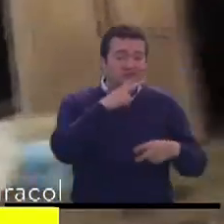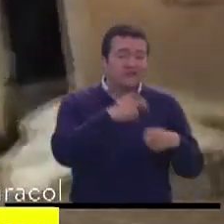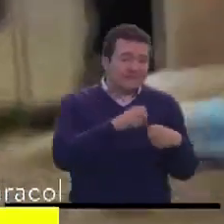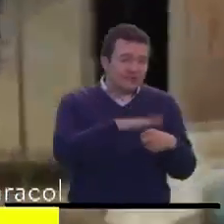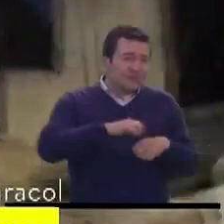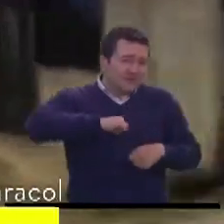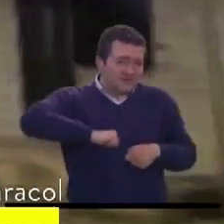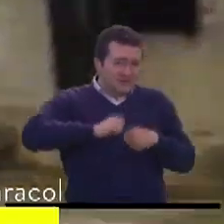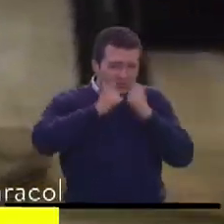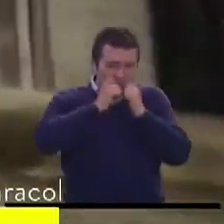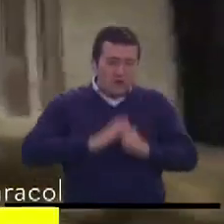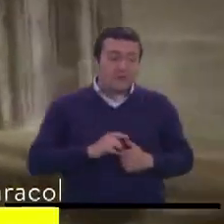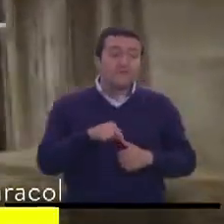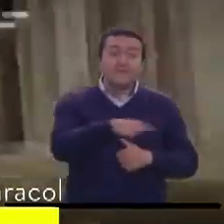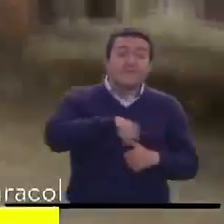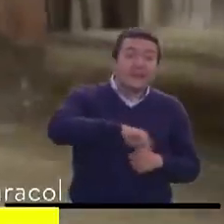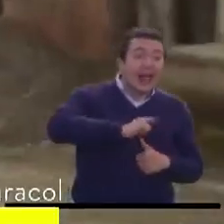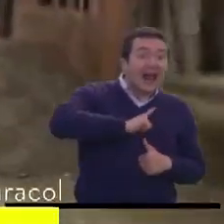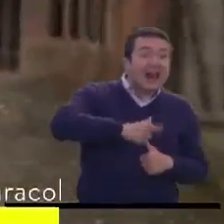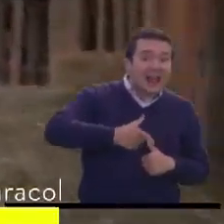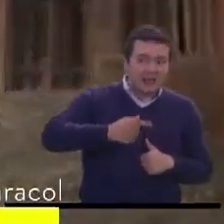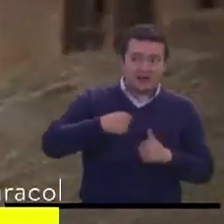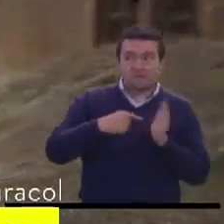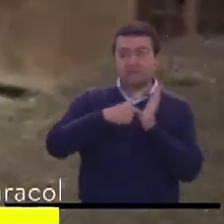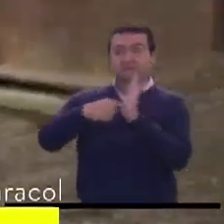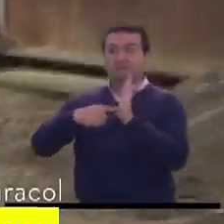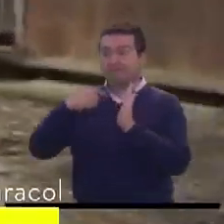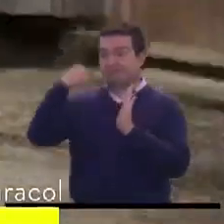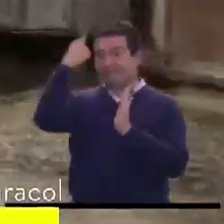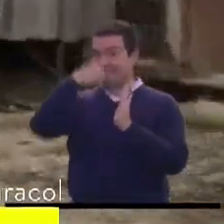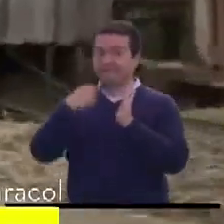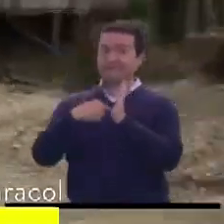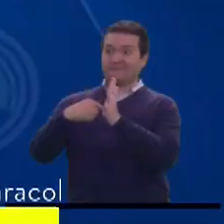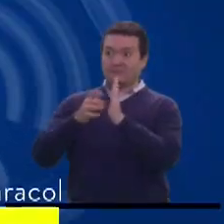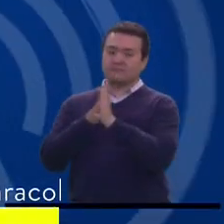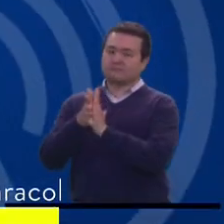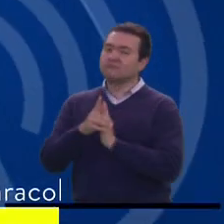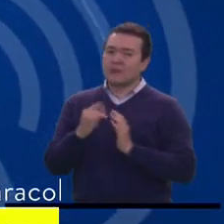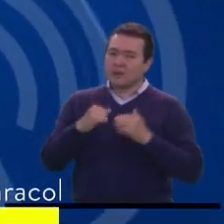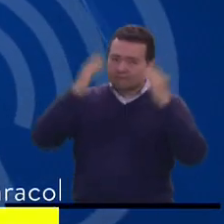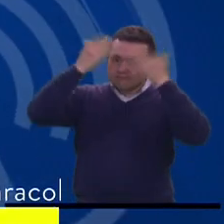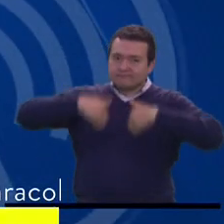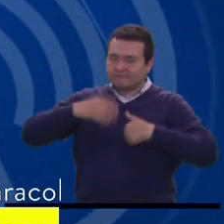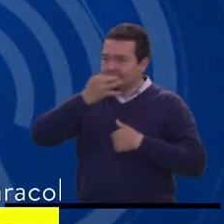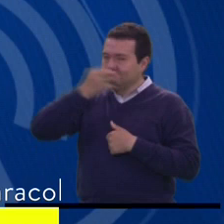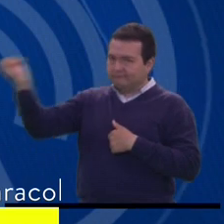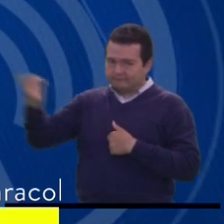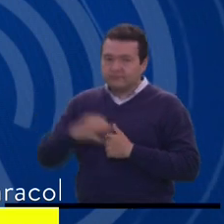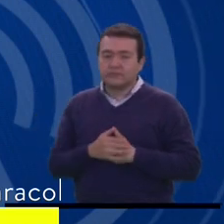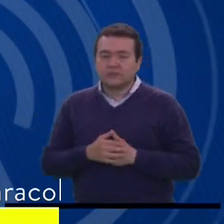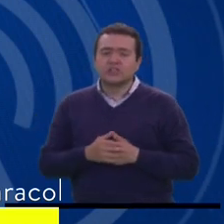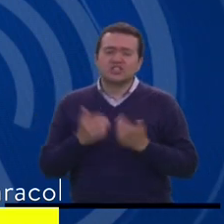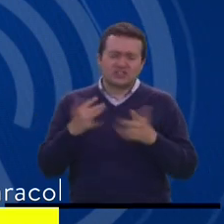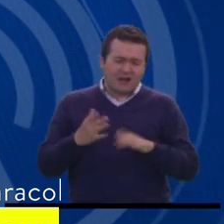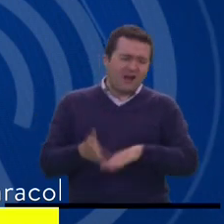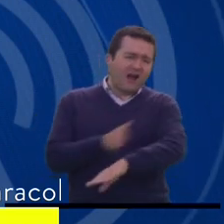por protección reservan su identidad denuncian que ya habían advertido esta situación. Ver cómo entraría la muerte